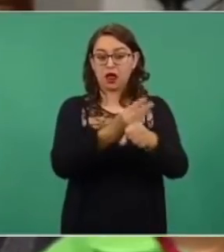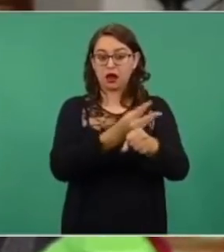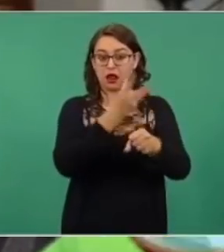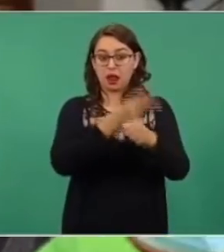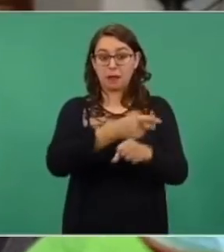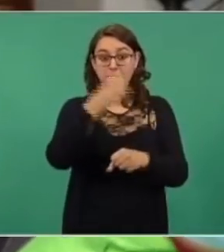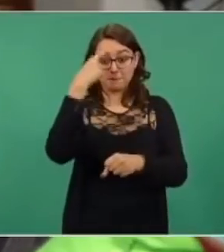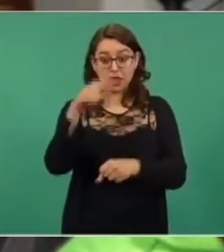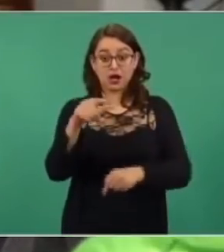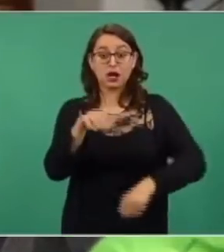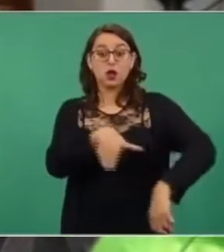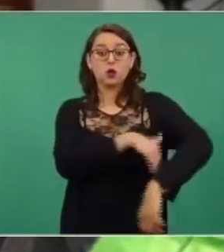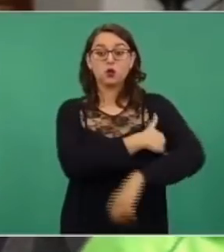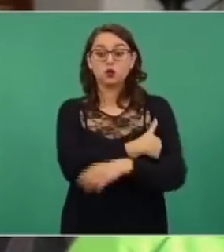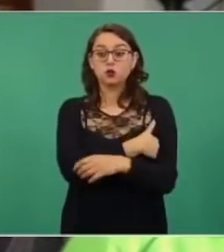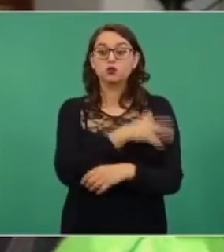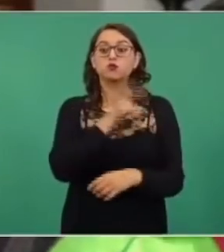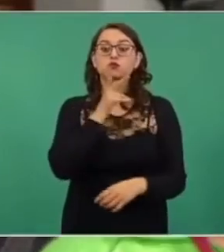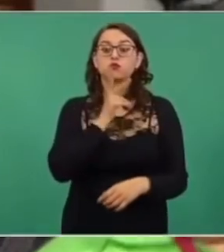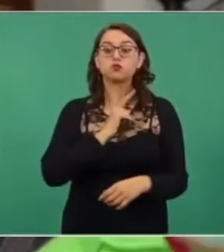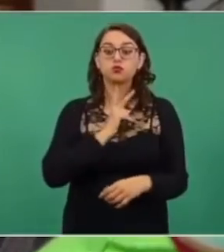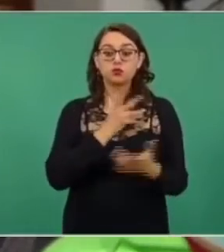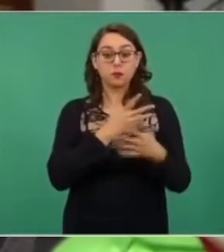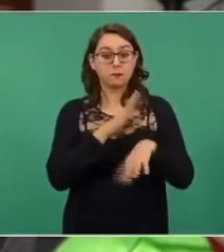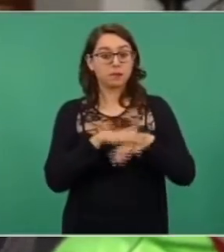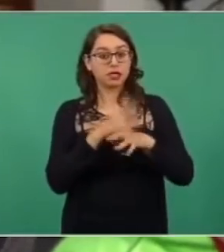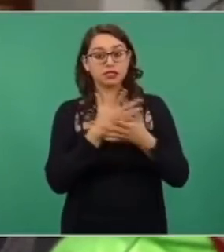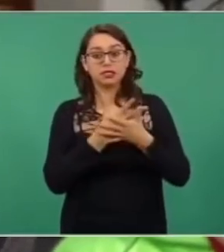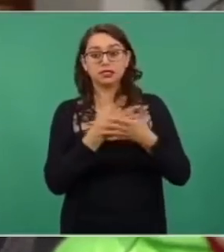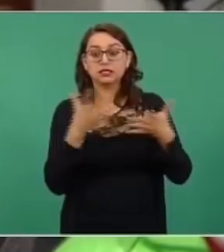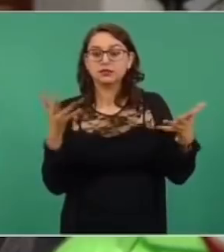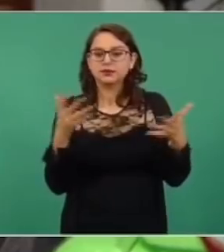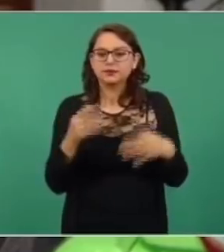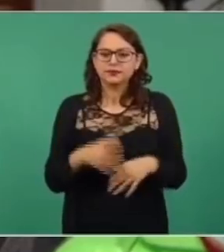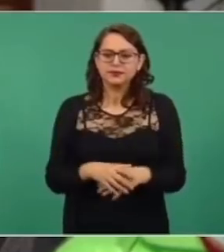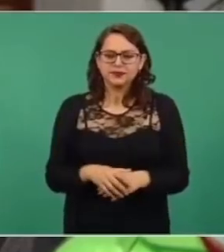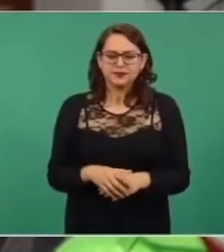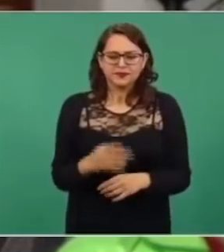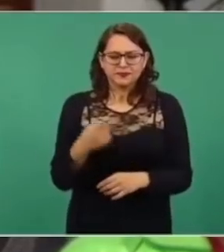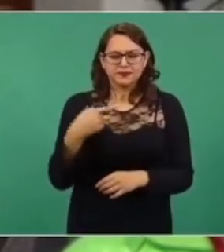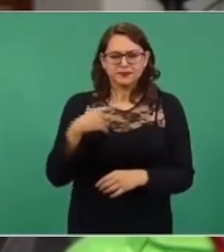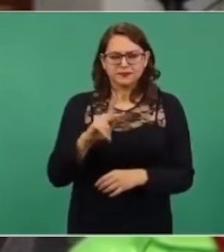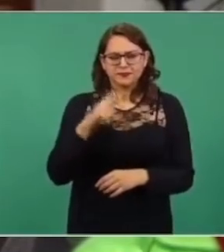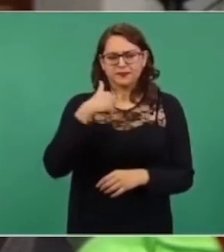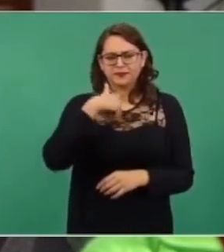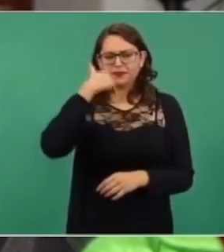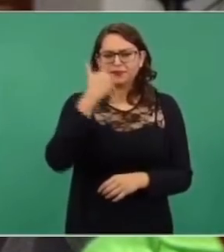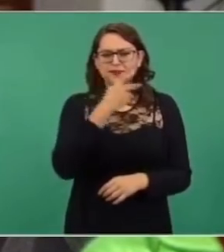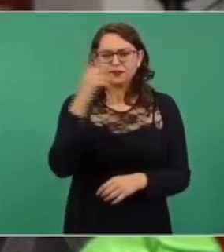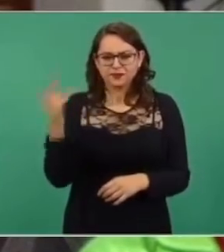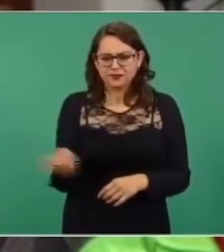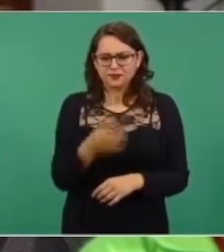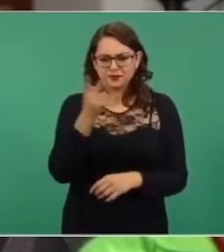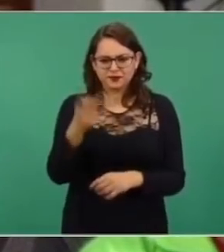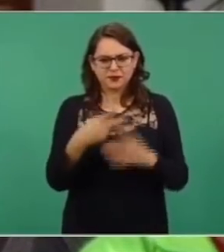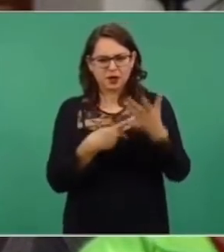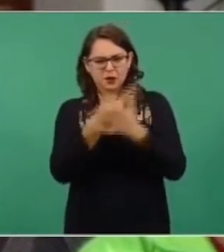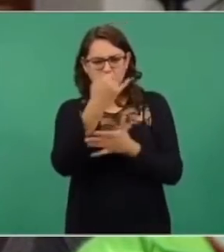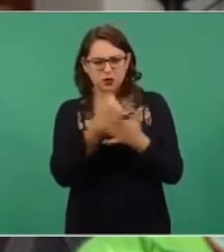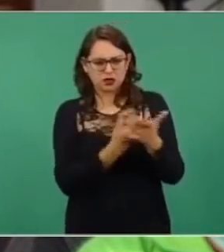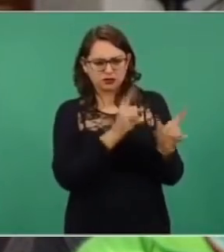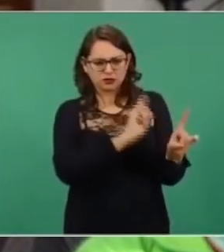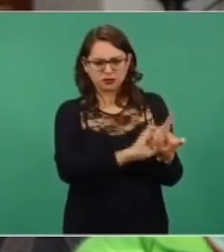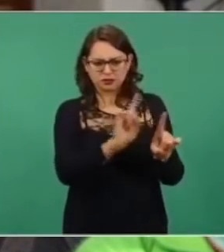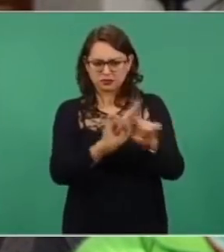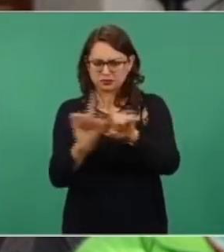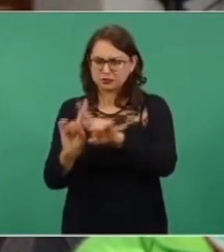grande. La pregunta es, presidente, ¿qué información tiene usted de esta planta y de estos proyectos